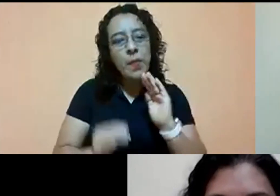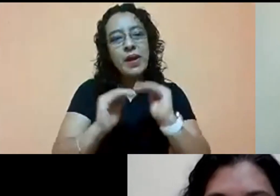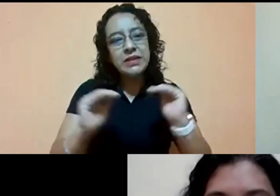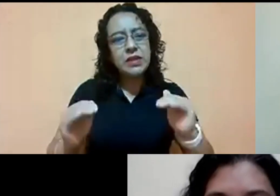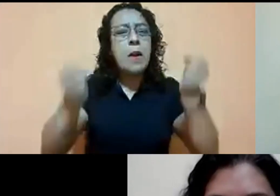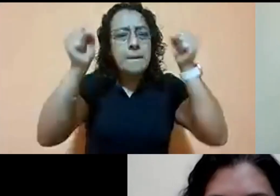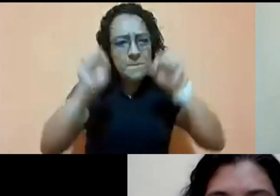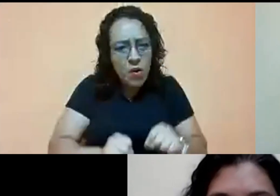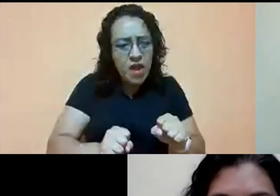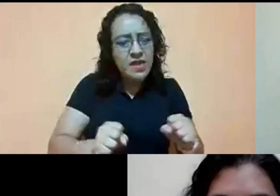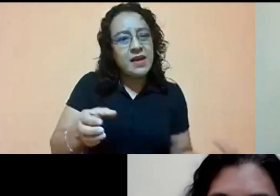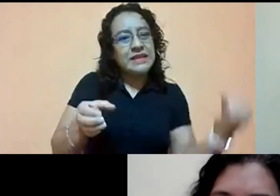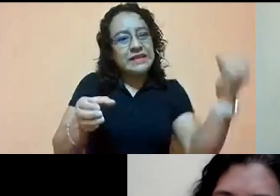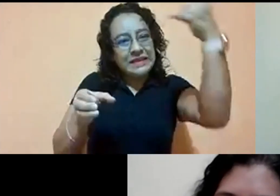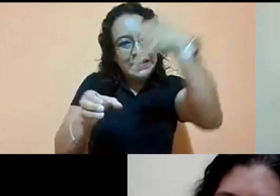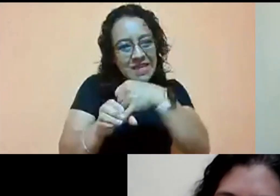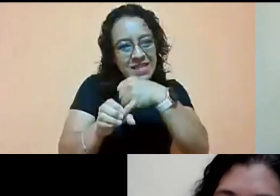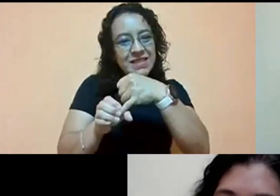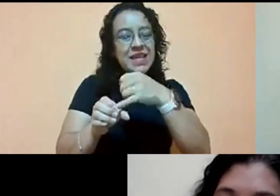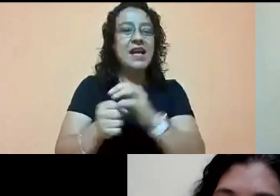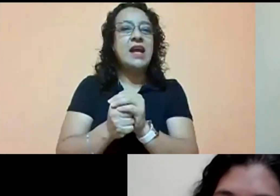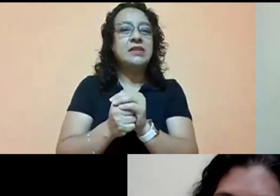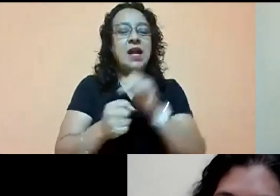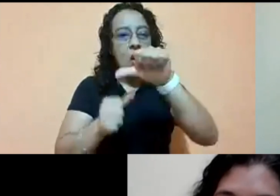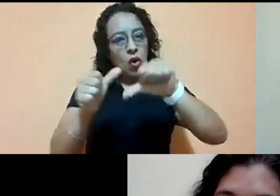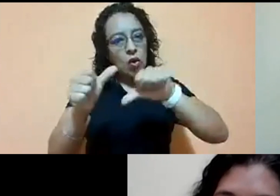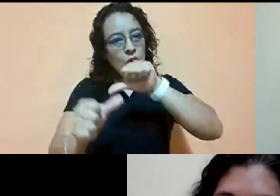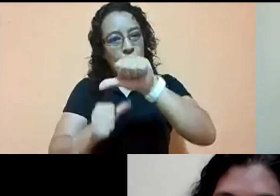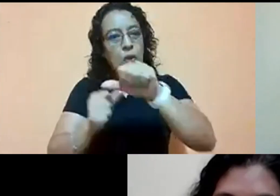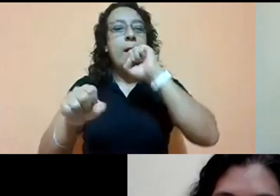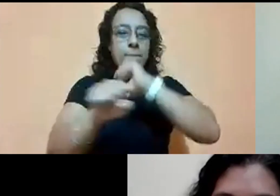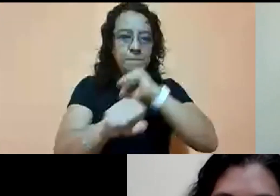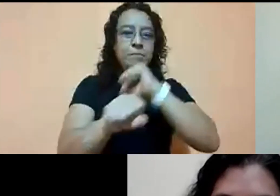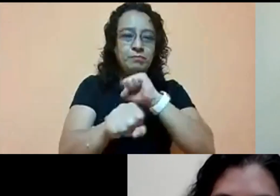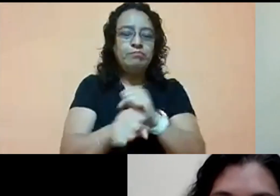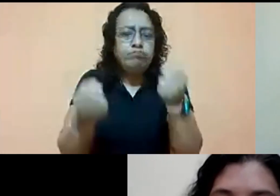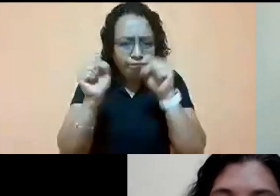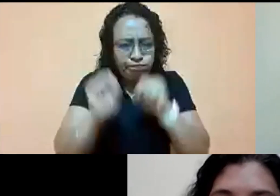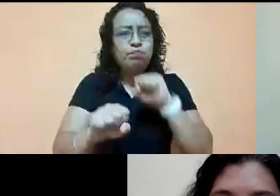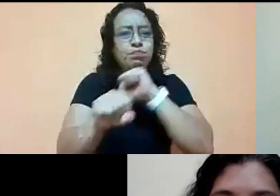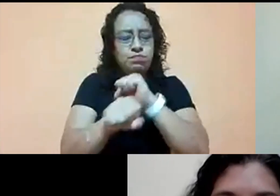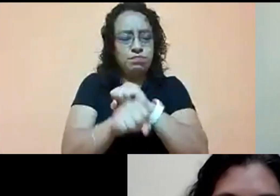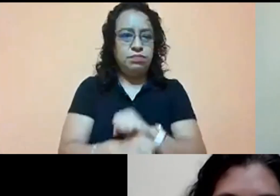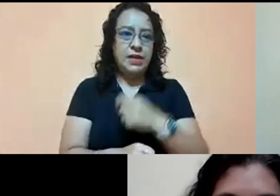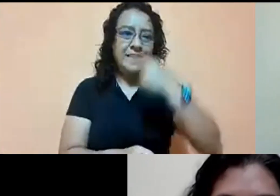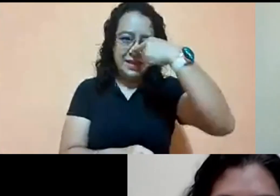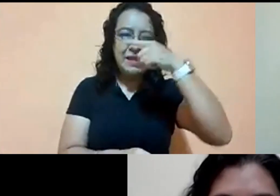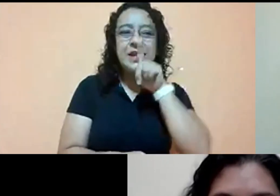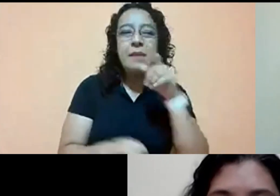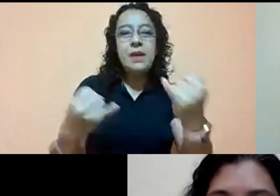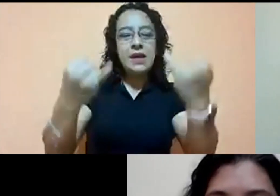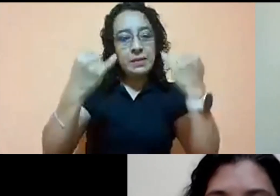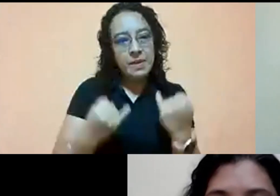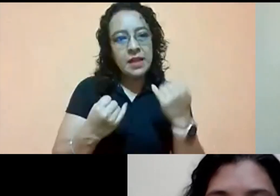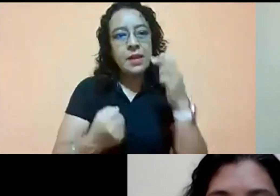integrarse de forma laboral ante una sociedad. También invitamos a los padres de familia que ellos sean los que